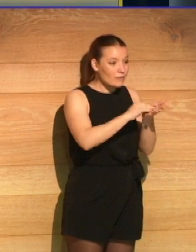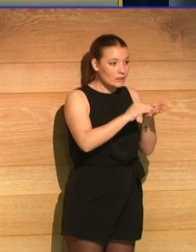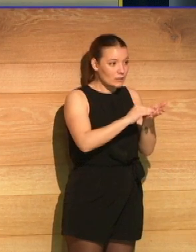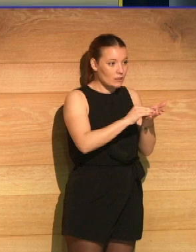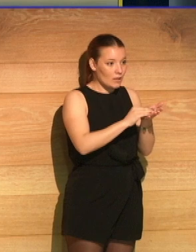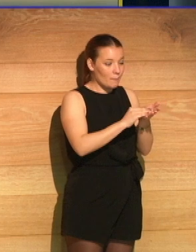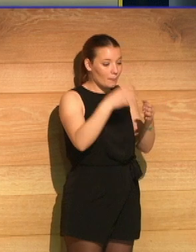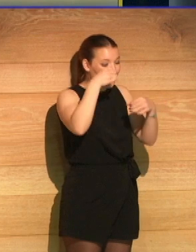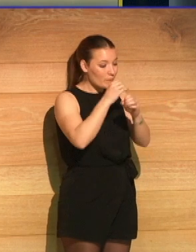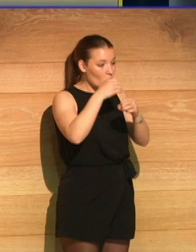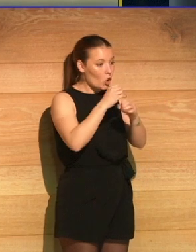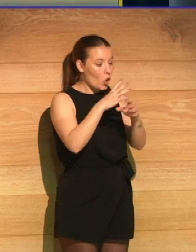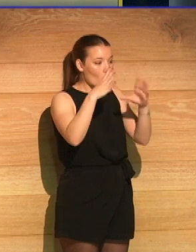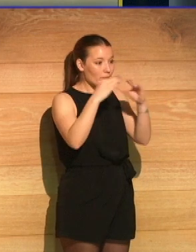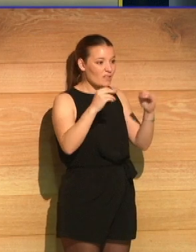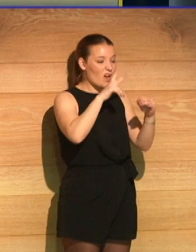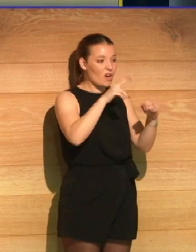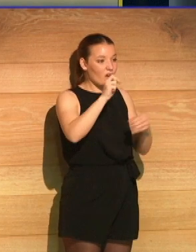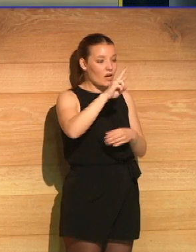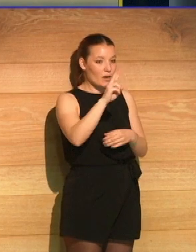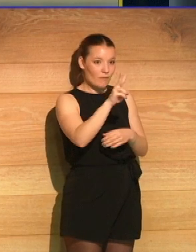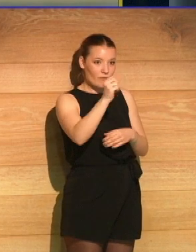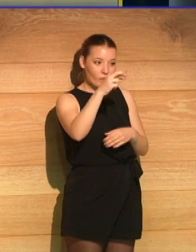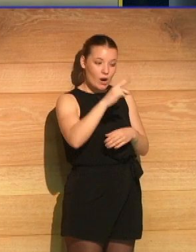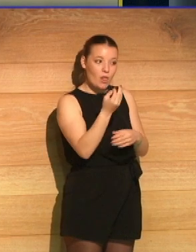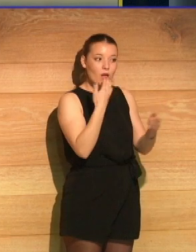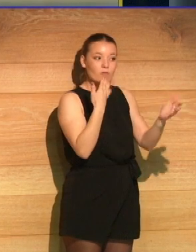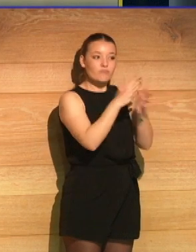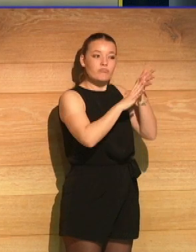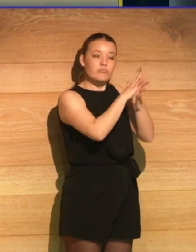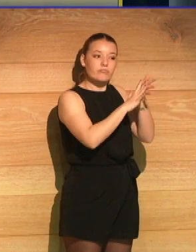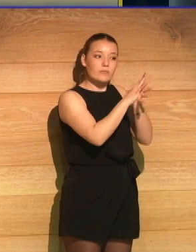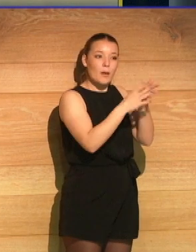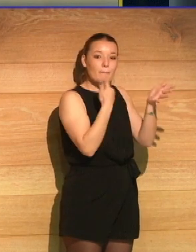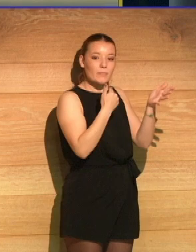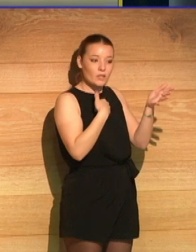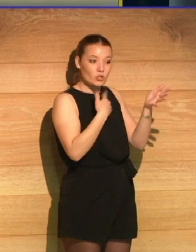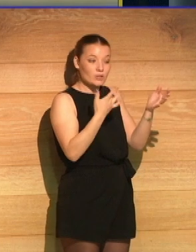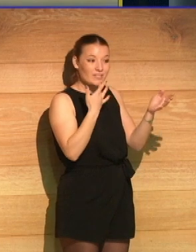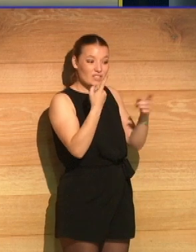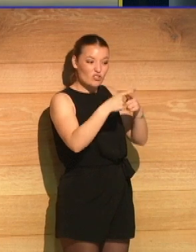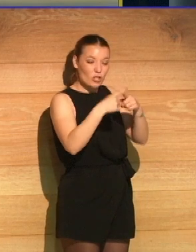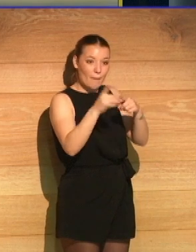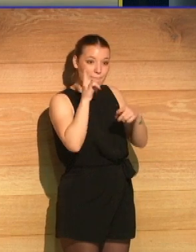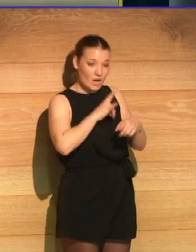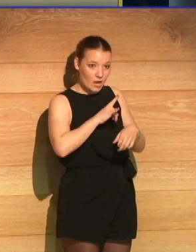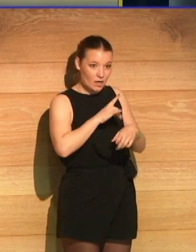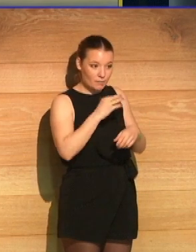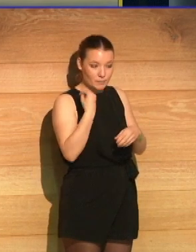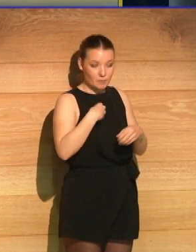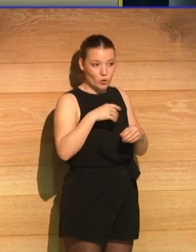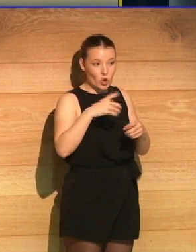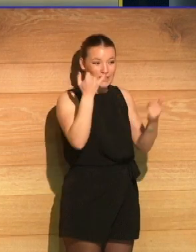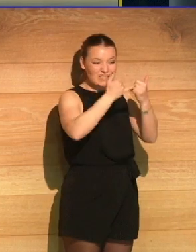de Harvard, William Friedman, que no sé si conocéis, me dijo que si las cosas salían mal con todo esto de la crisis climática